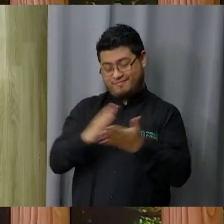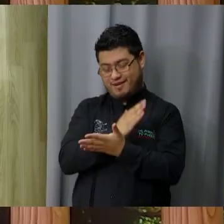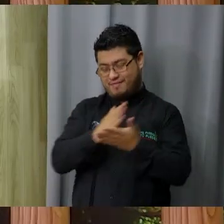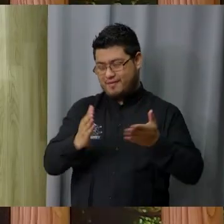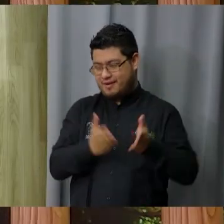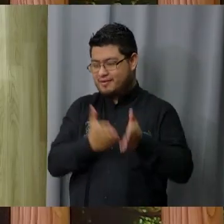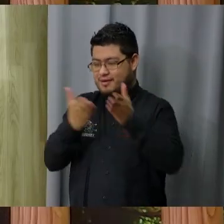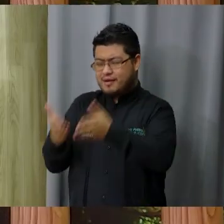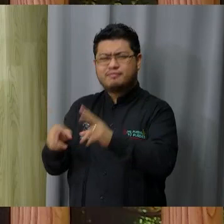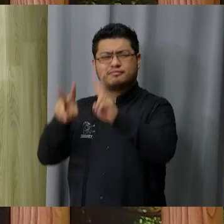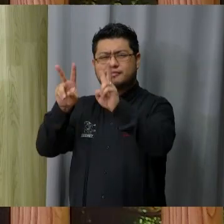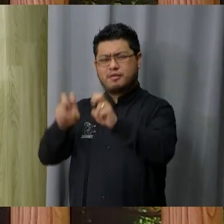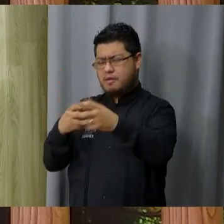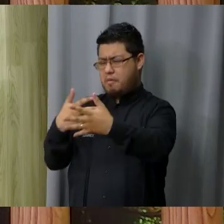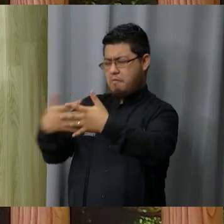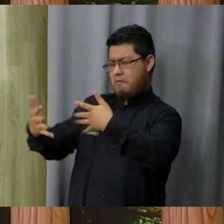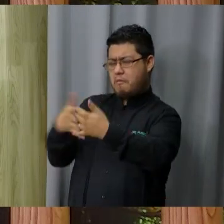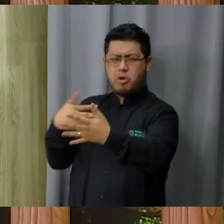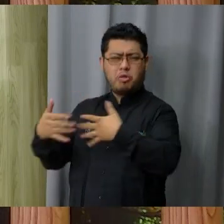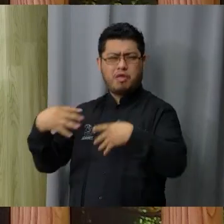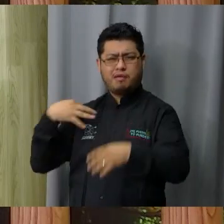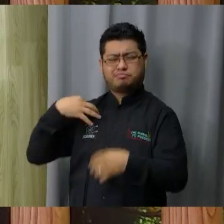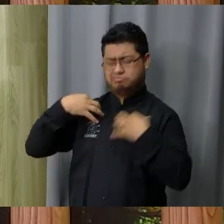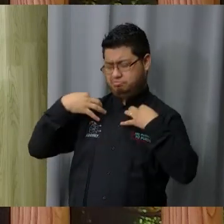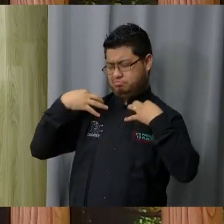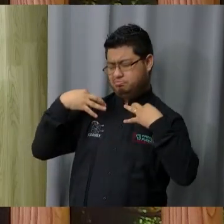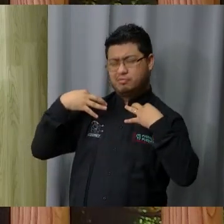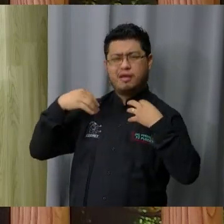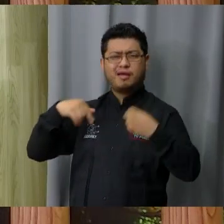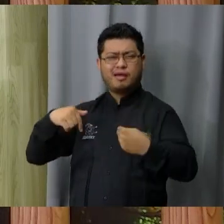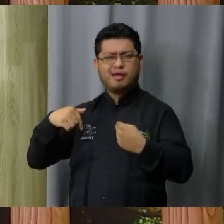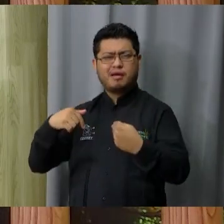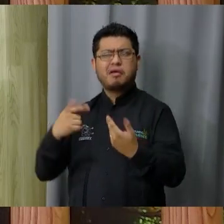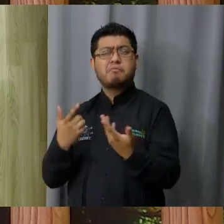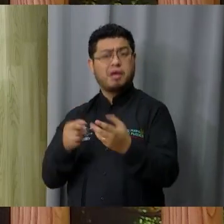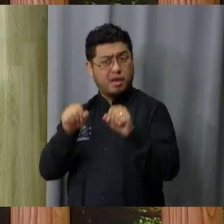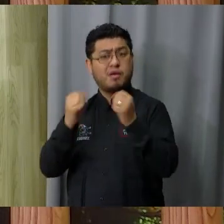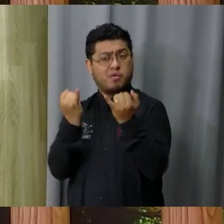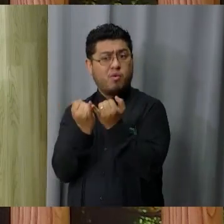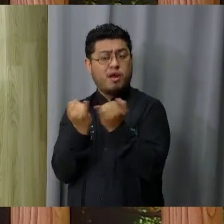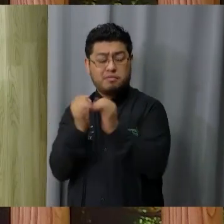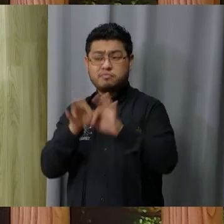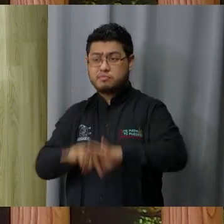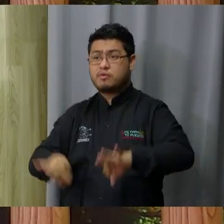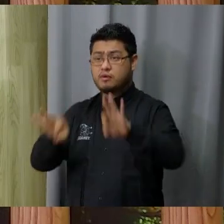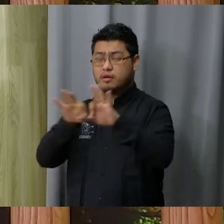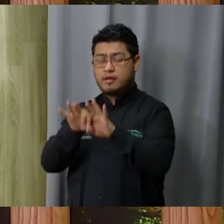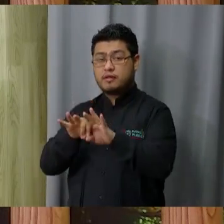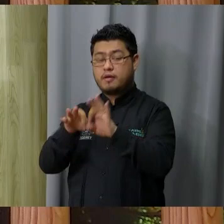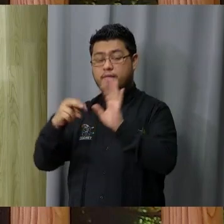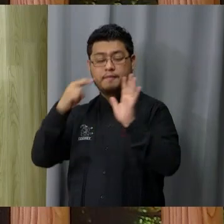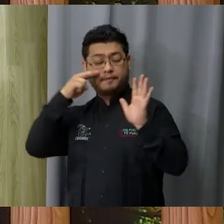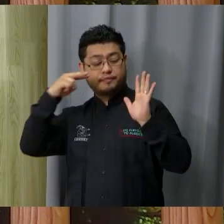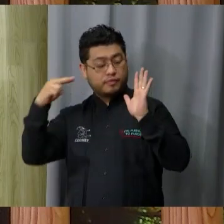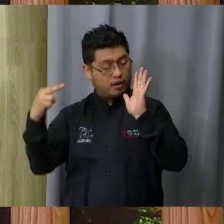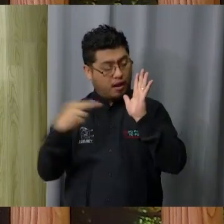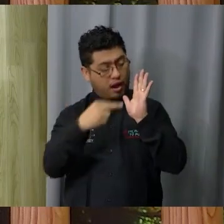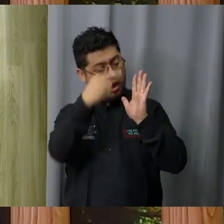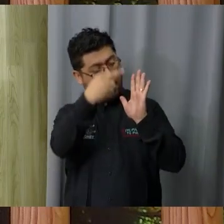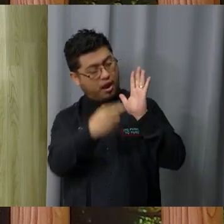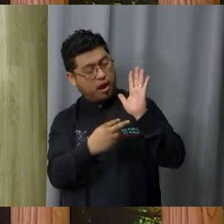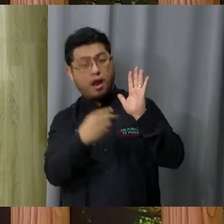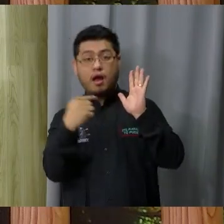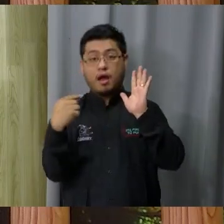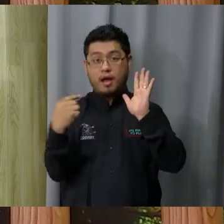esta campaña, porque juega una parte importante el poder, pues también visualizar la moda, visualizar estos eventos